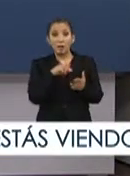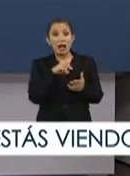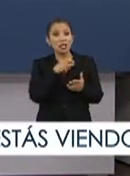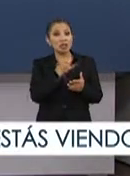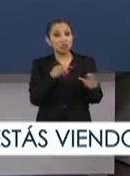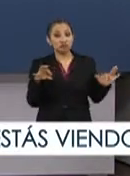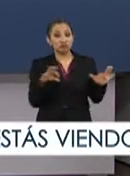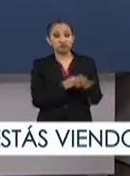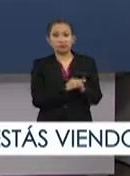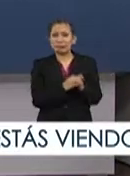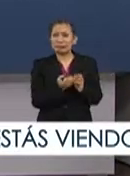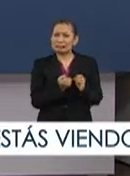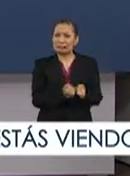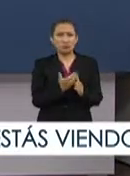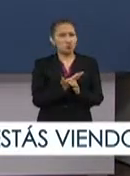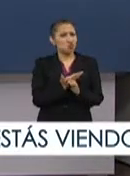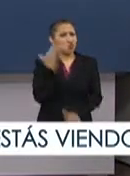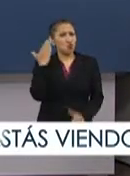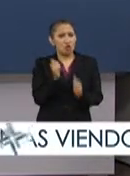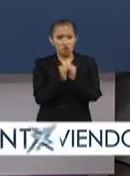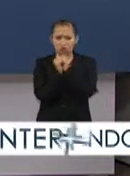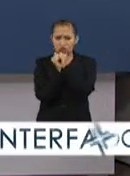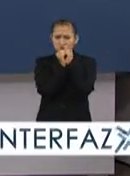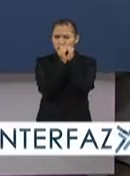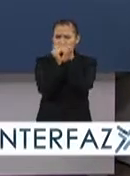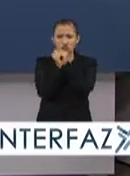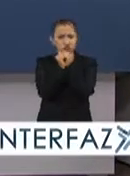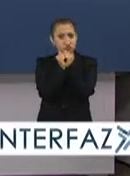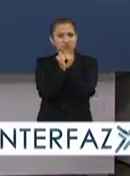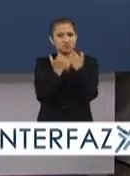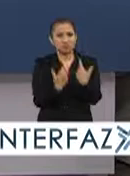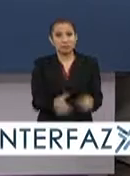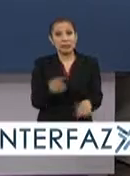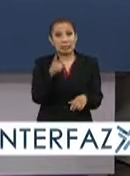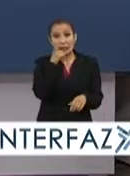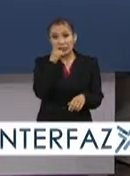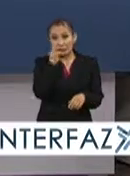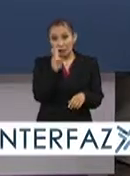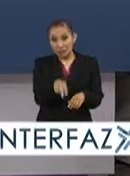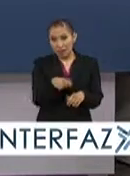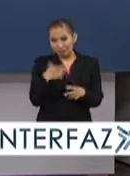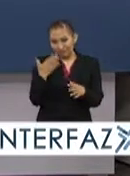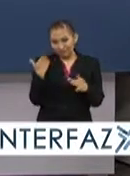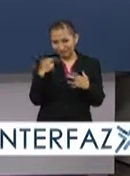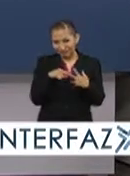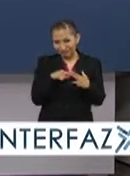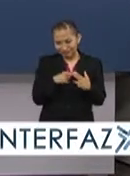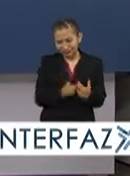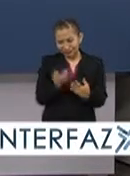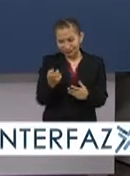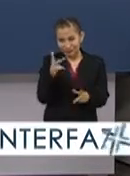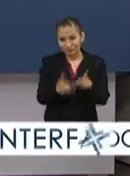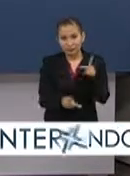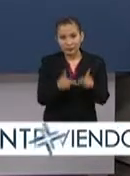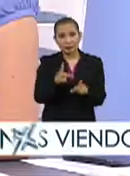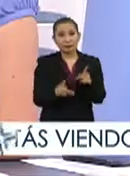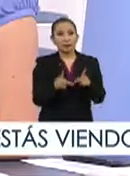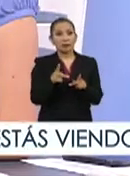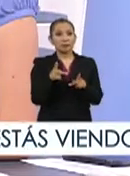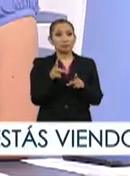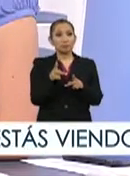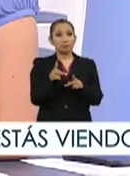porque estaban totalmente imbuidos uno en el otro. Y dices bien al principio de esta conversación